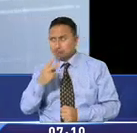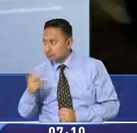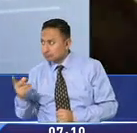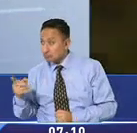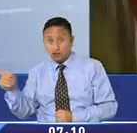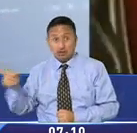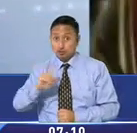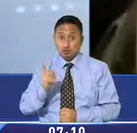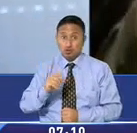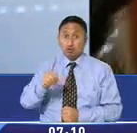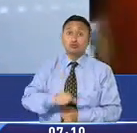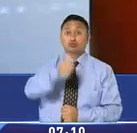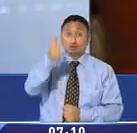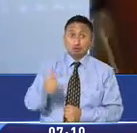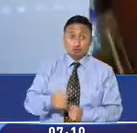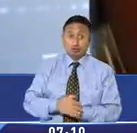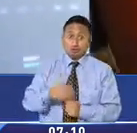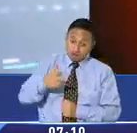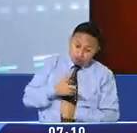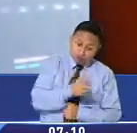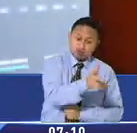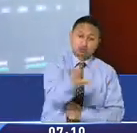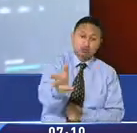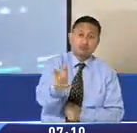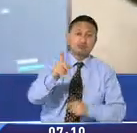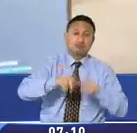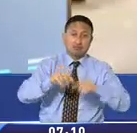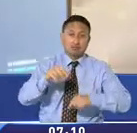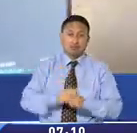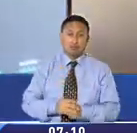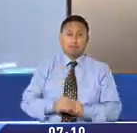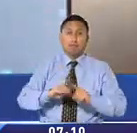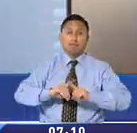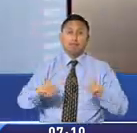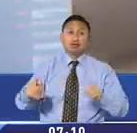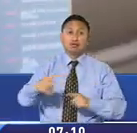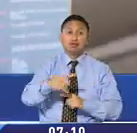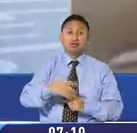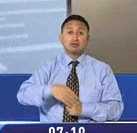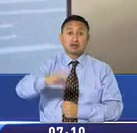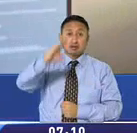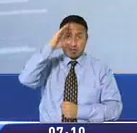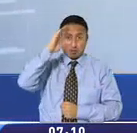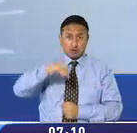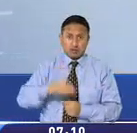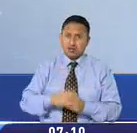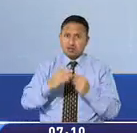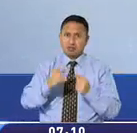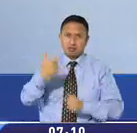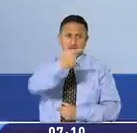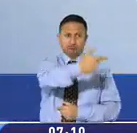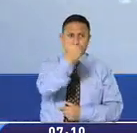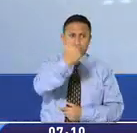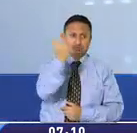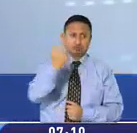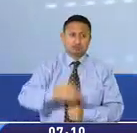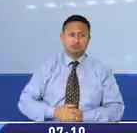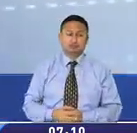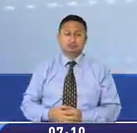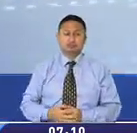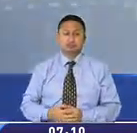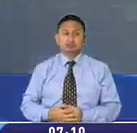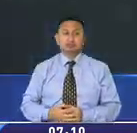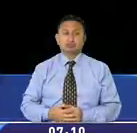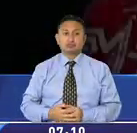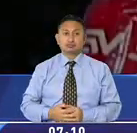no viajaba en su interior, fueron por el auto de su amigo, pero la respuesta del custodio impidió que los criminales cumplieran su